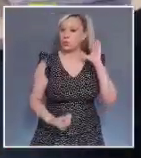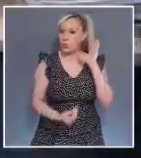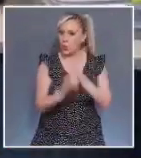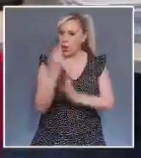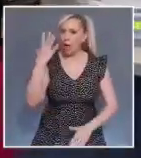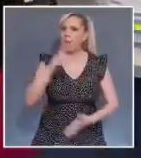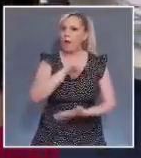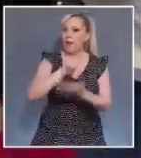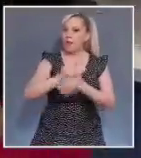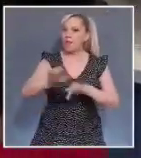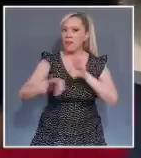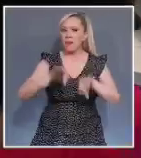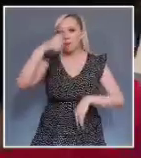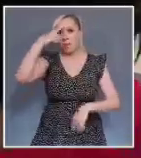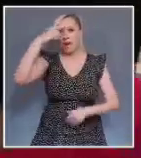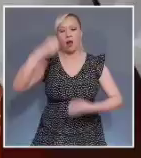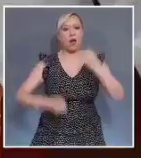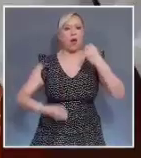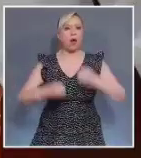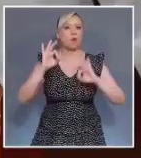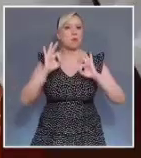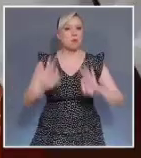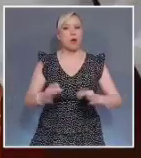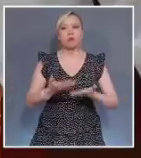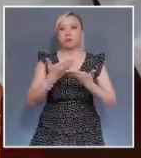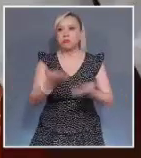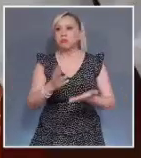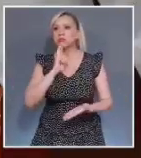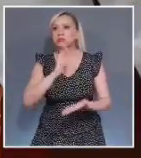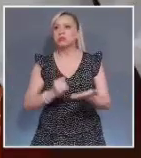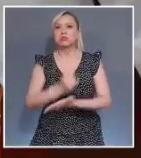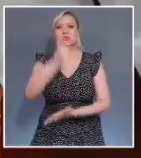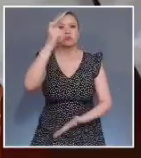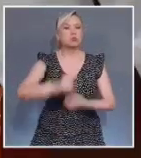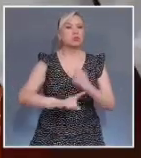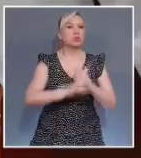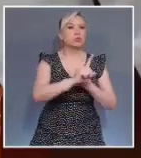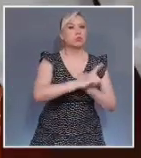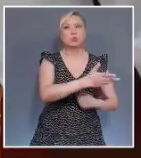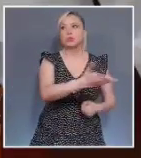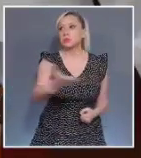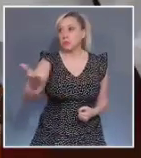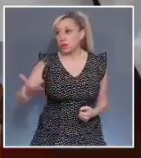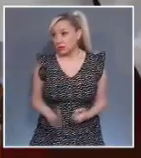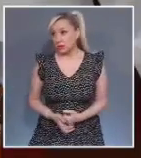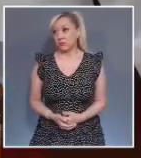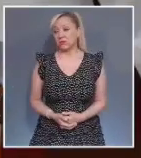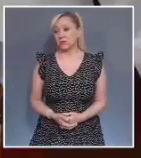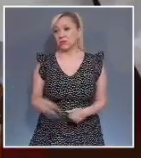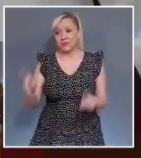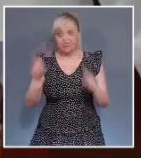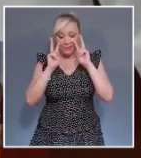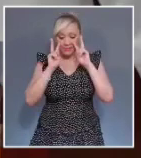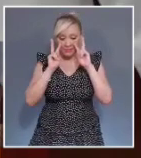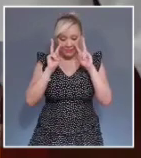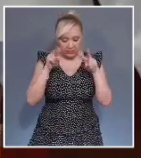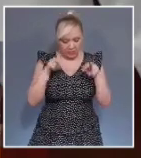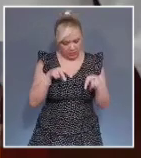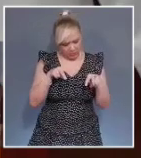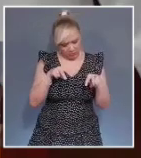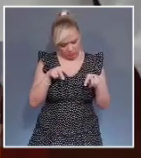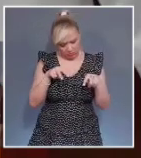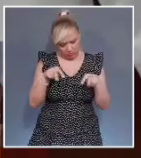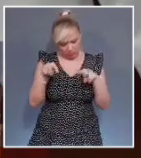debido proceso en esta materia. A analizarlo desde una perspectiva crítica para contribuir a su desarrollo